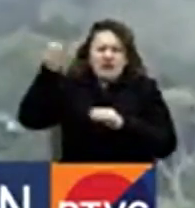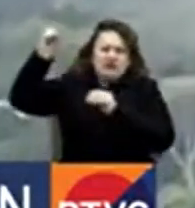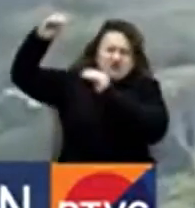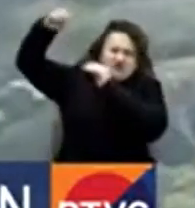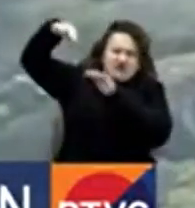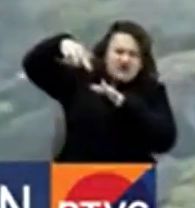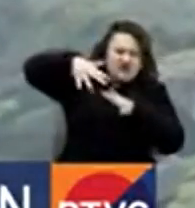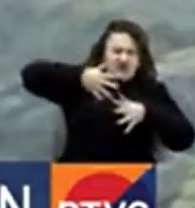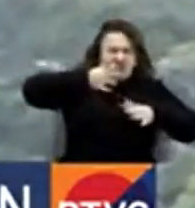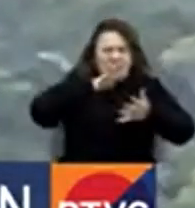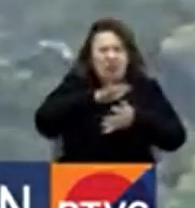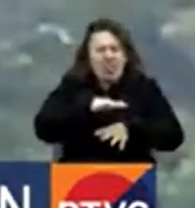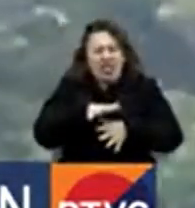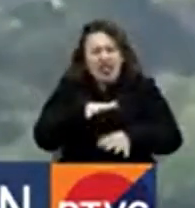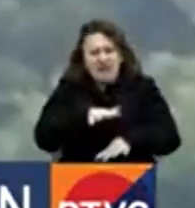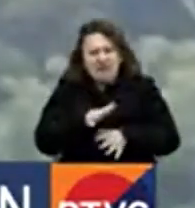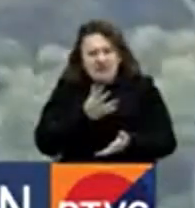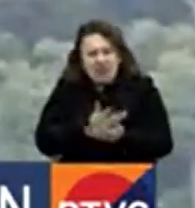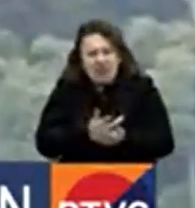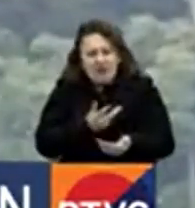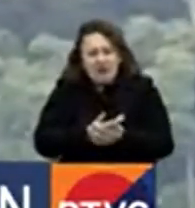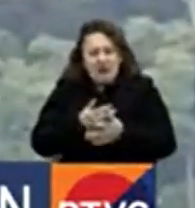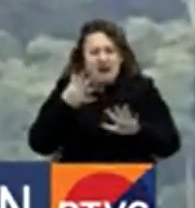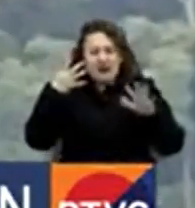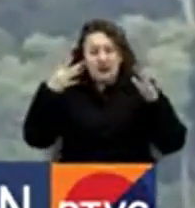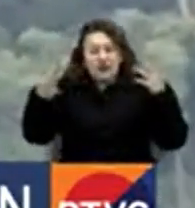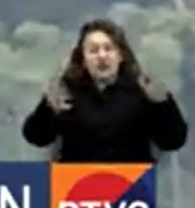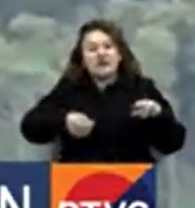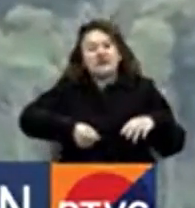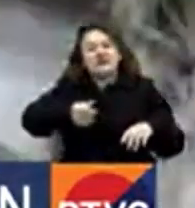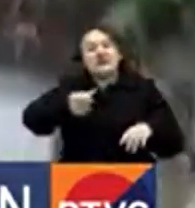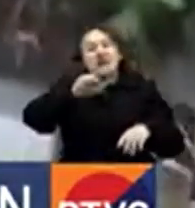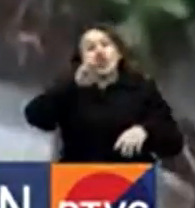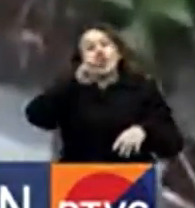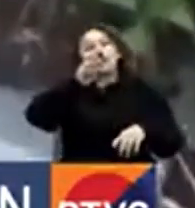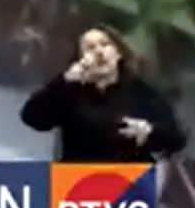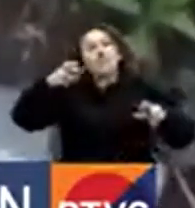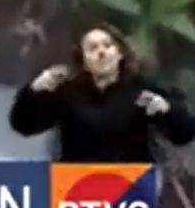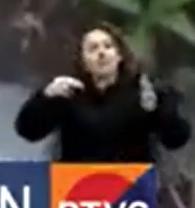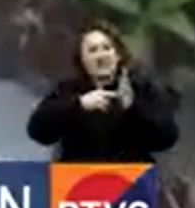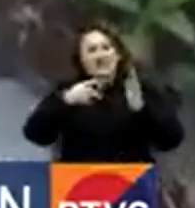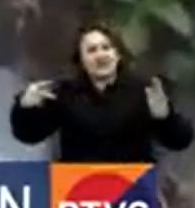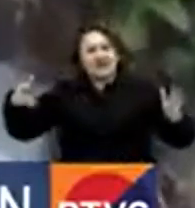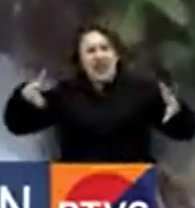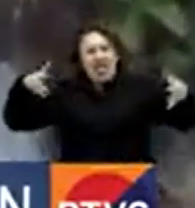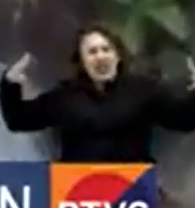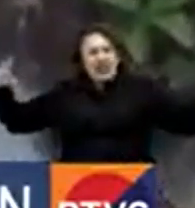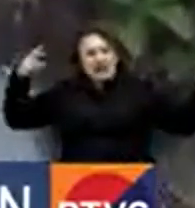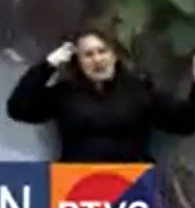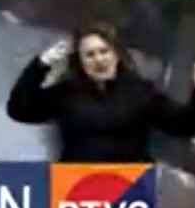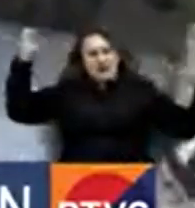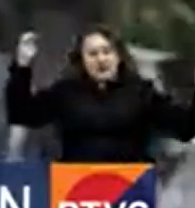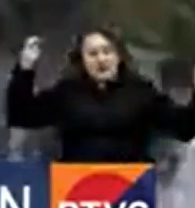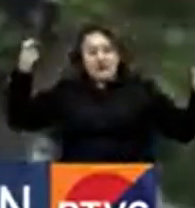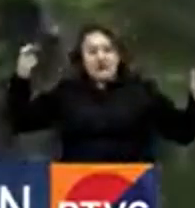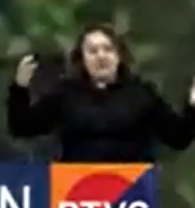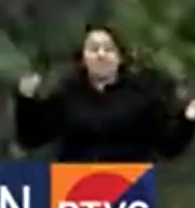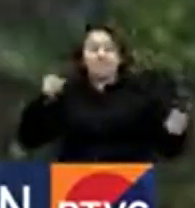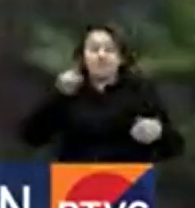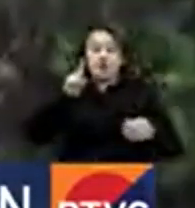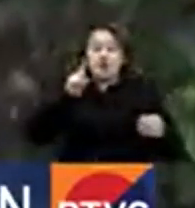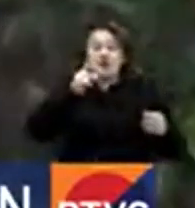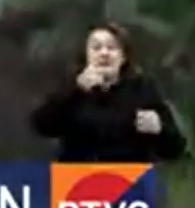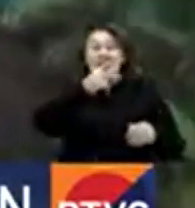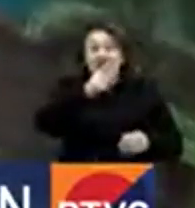de la montaña, más o menos el agua que cabe en 8 piscinas olímpicas. Gran parte de ese material bloqueó casi 1 kilómetro de carretera